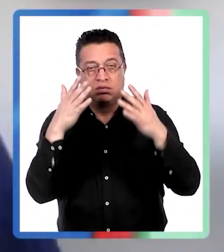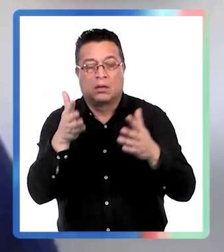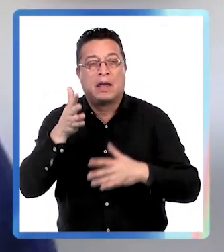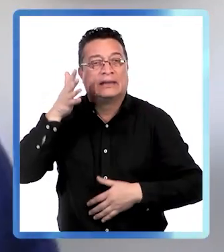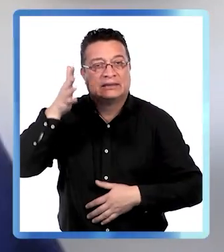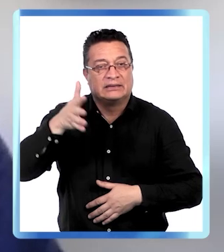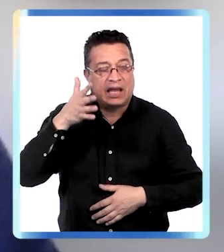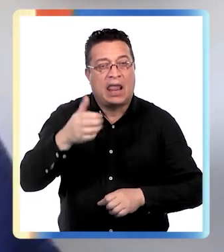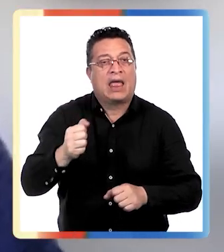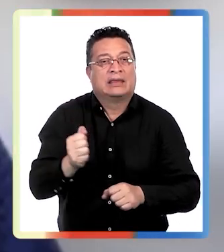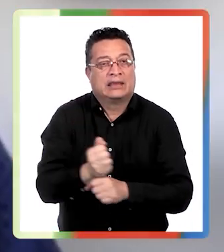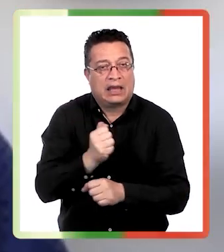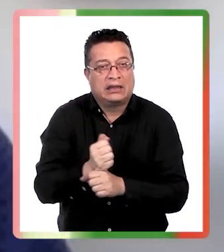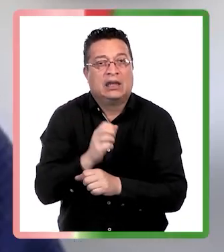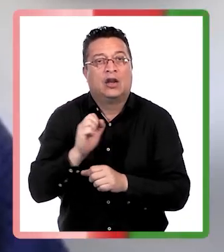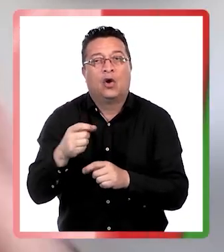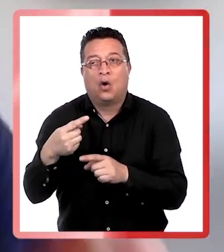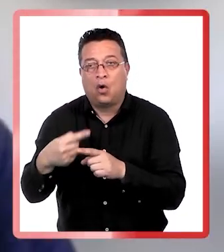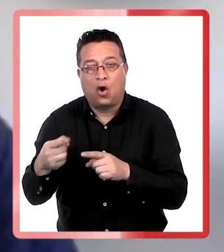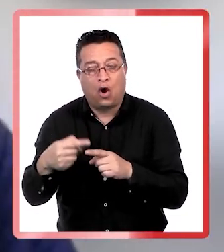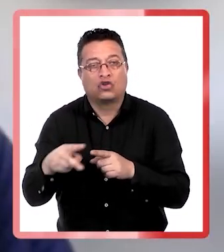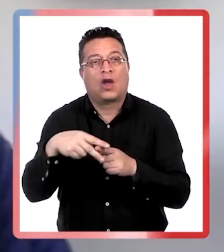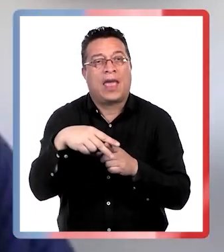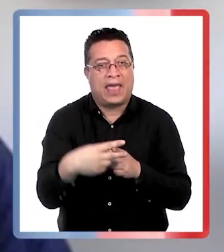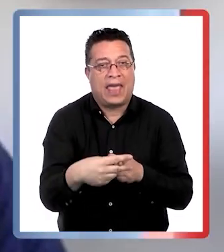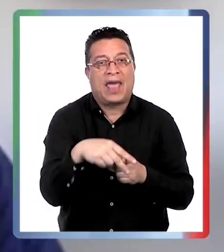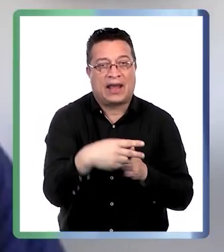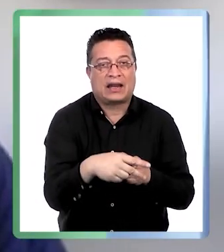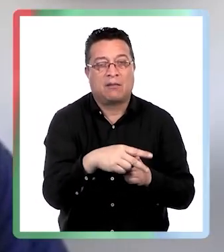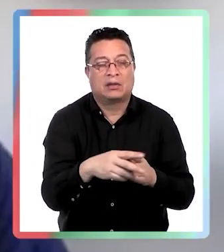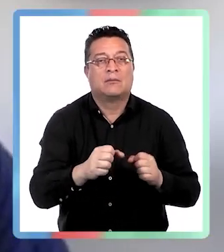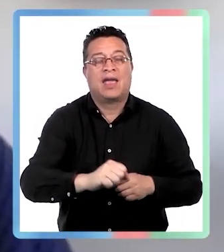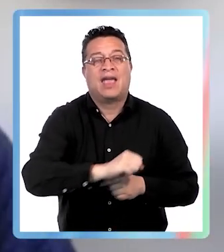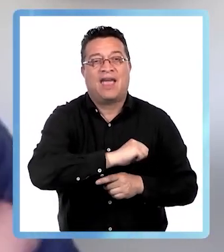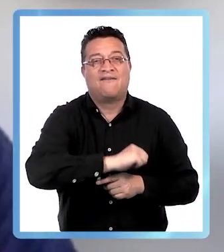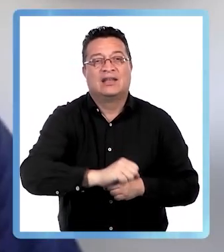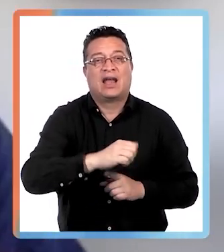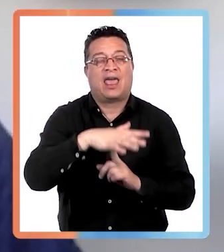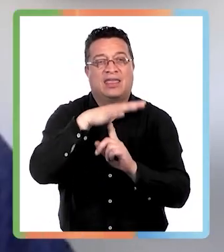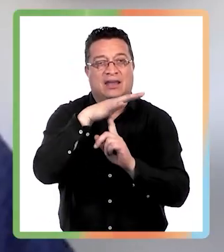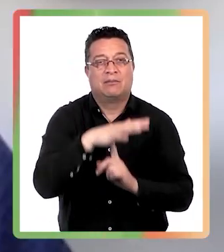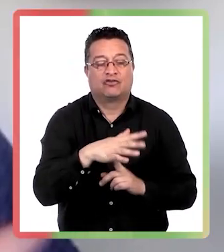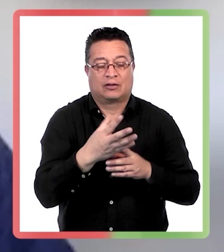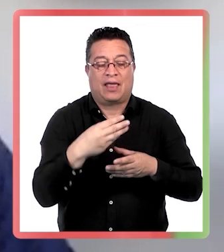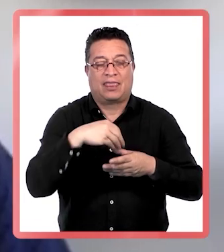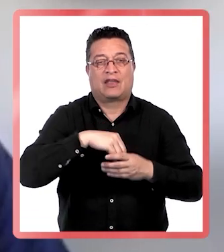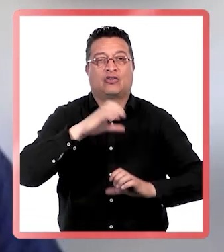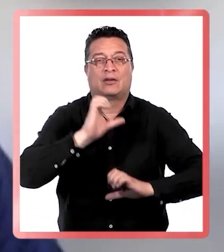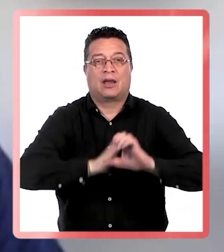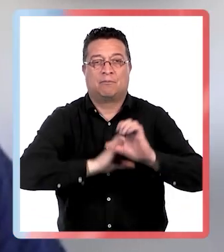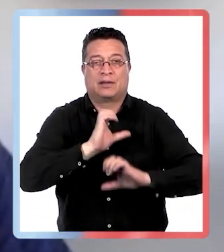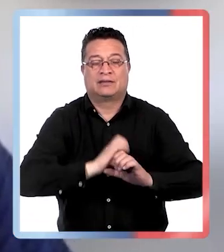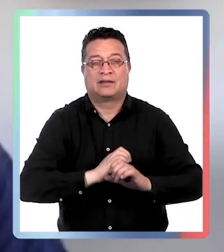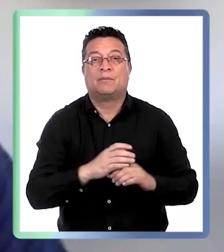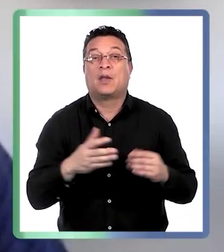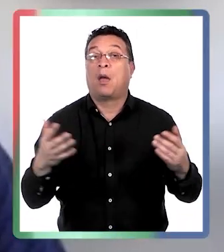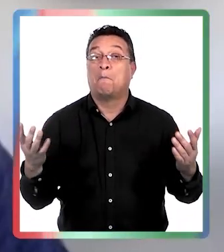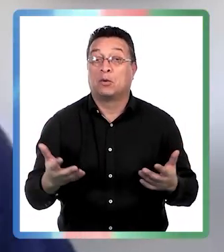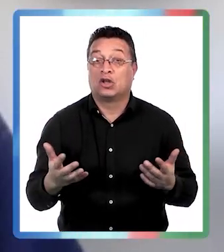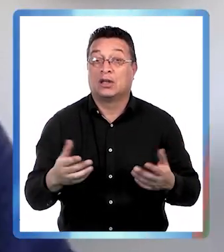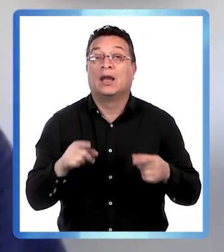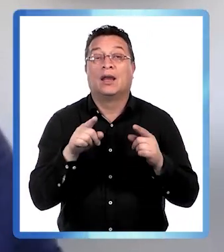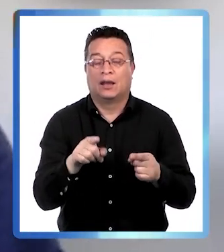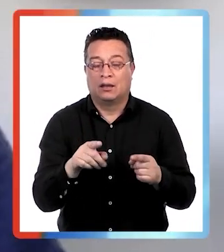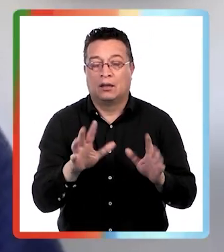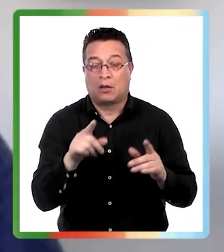formar a través de charlas, talleres u otras herramientas, ¿no? Para evitar las discriminaciones al interior de la empresa.